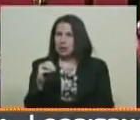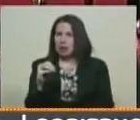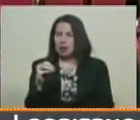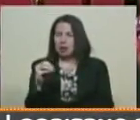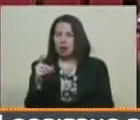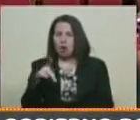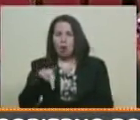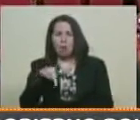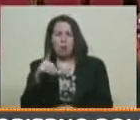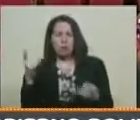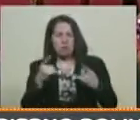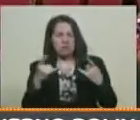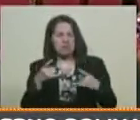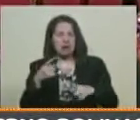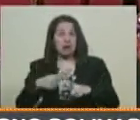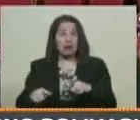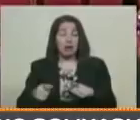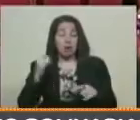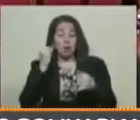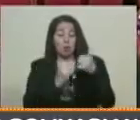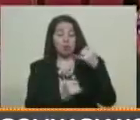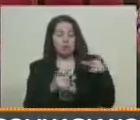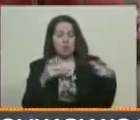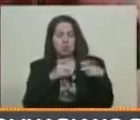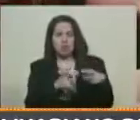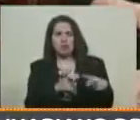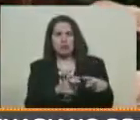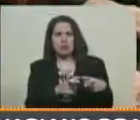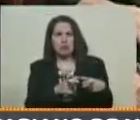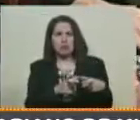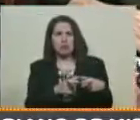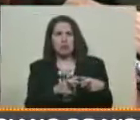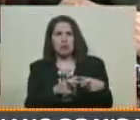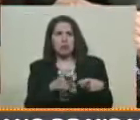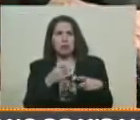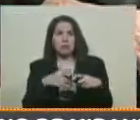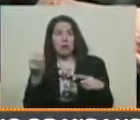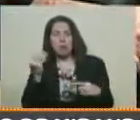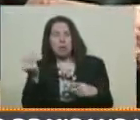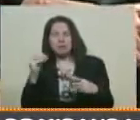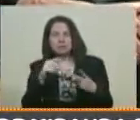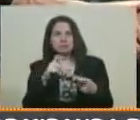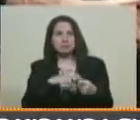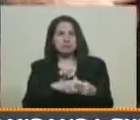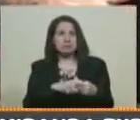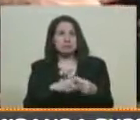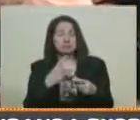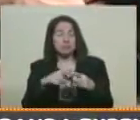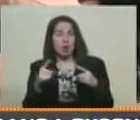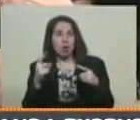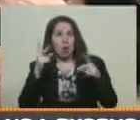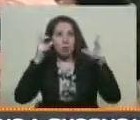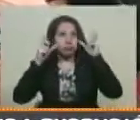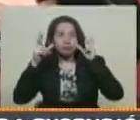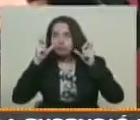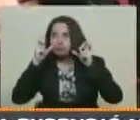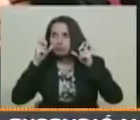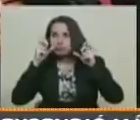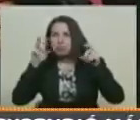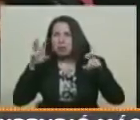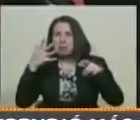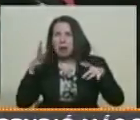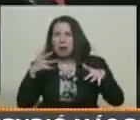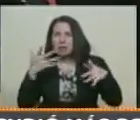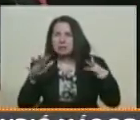metal en estos últimos discos de la banda, pero también comienzan a agregar sonidos muy parecidos además al